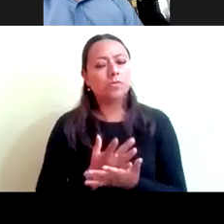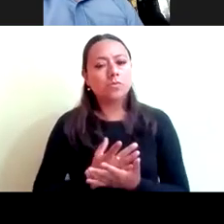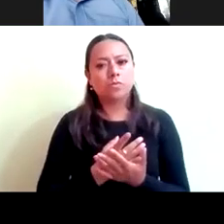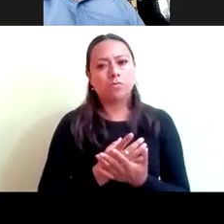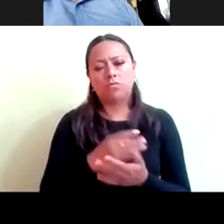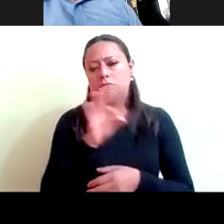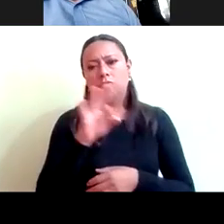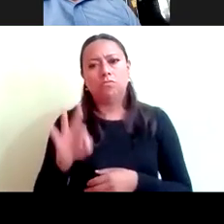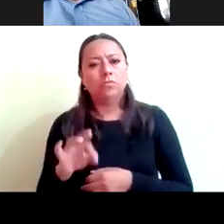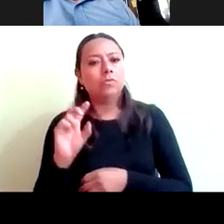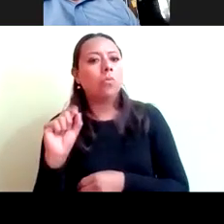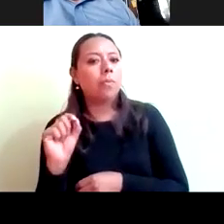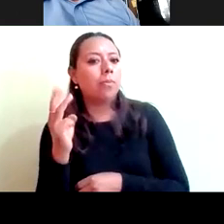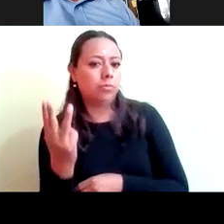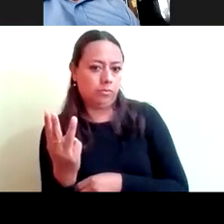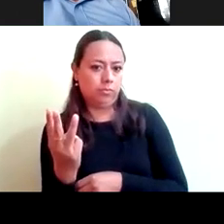del 23%?